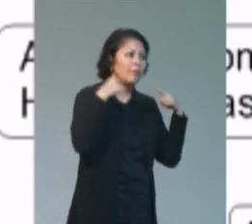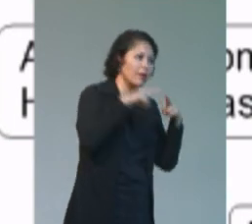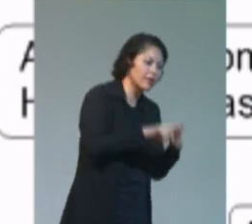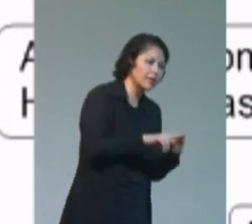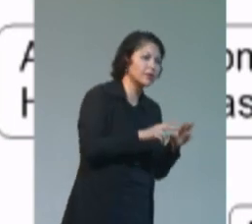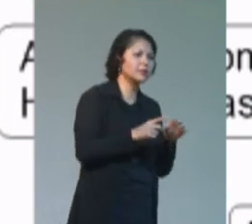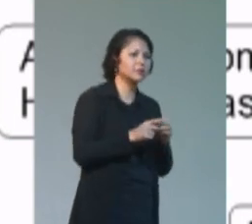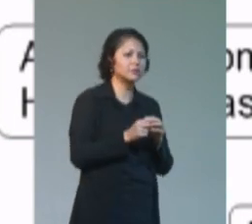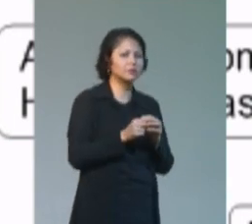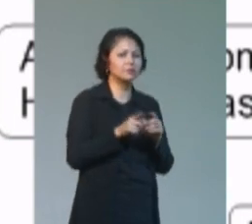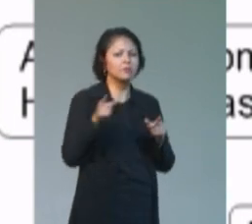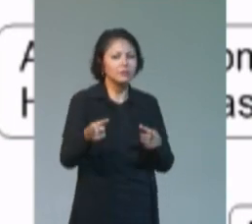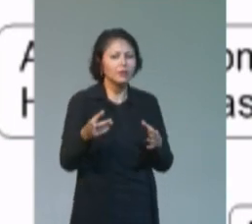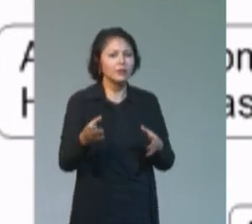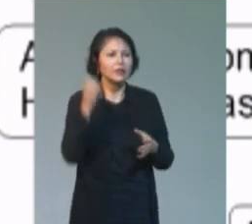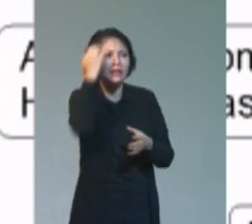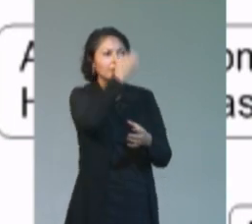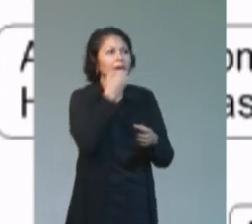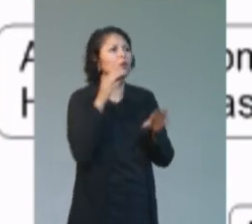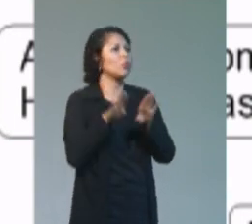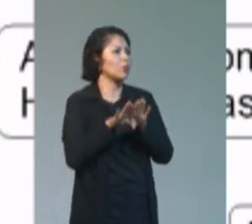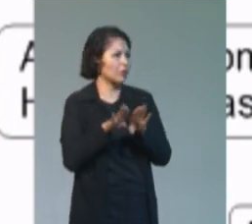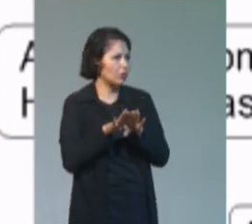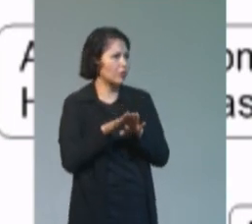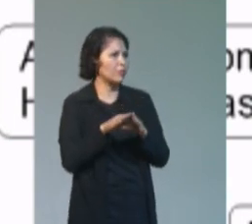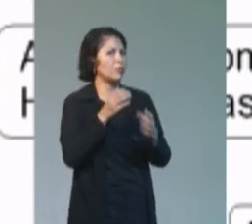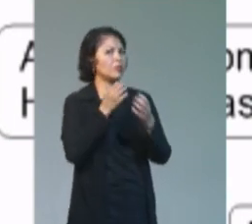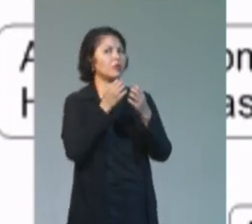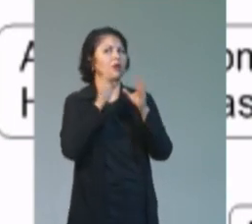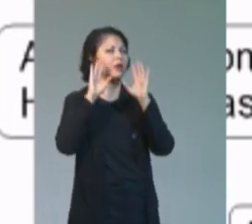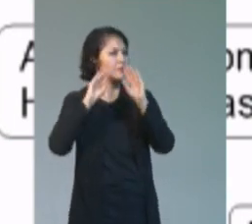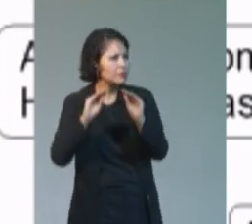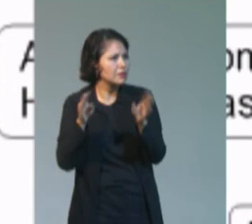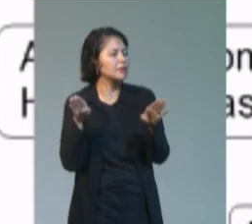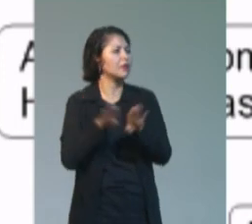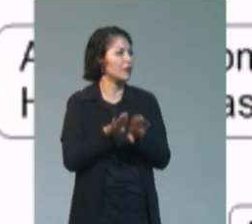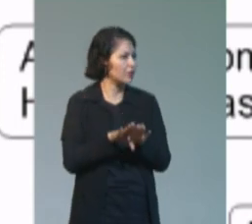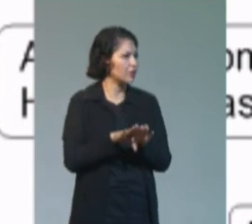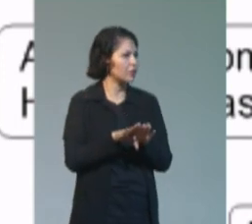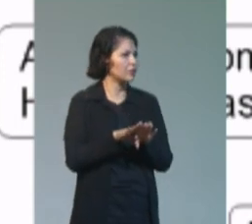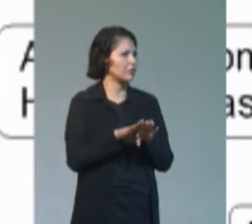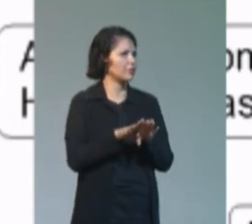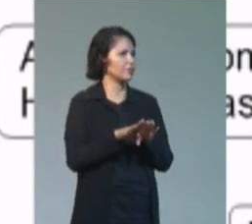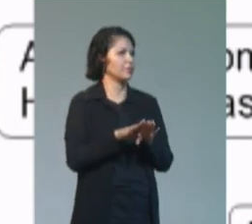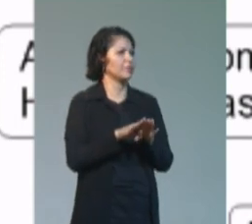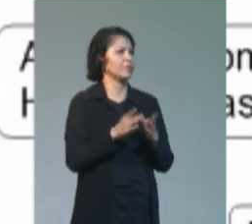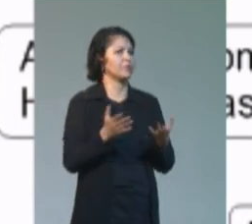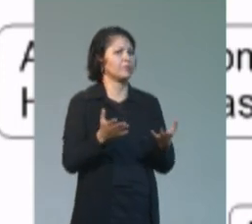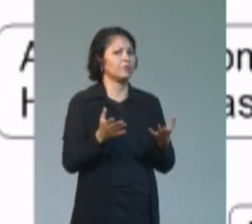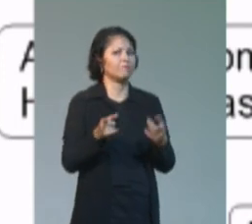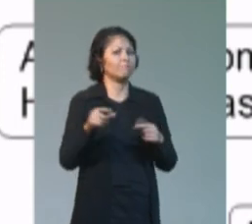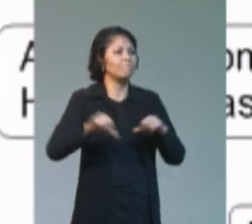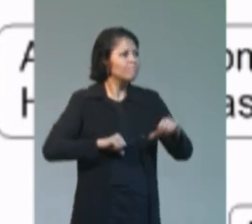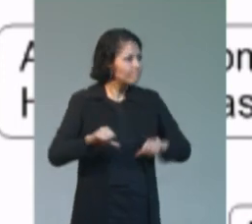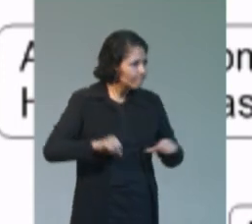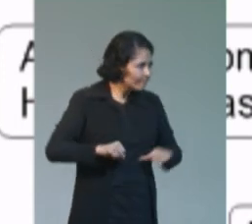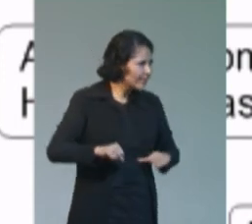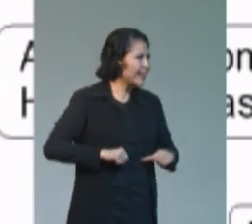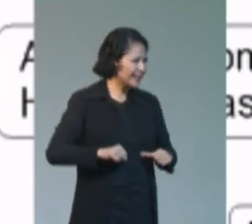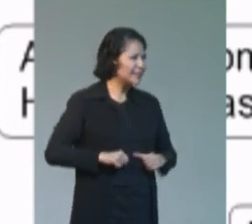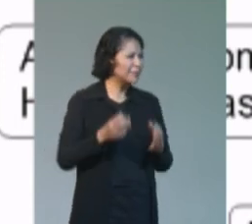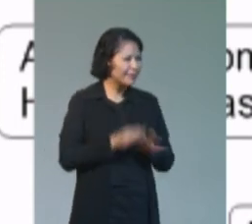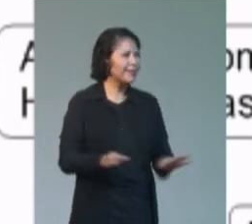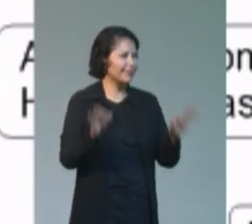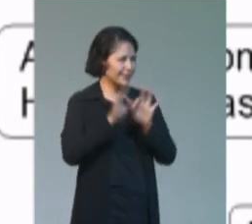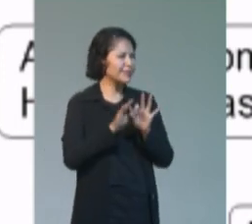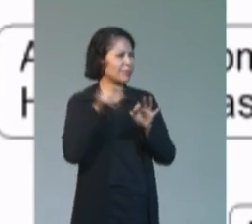desempeñar en estos nuevos entornos por ejemplo trabajar con el concepto de actividades con uno de los básicos en